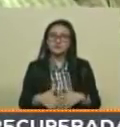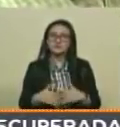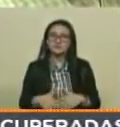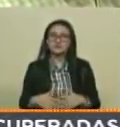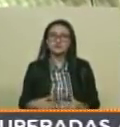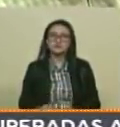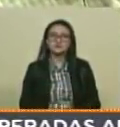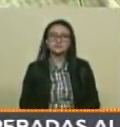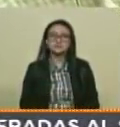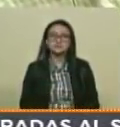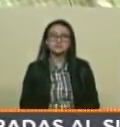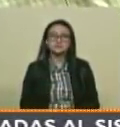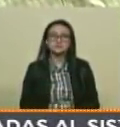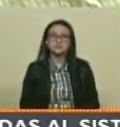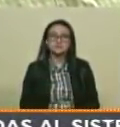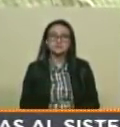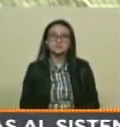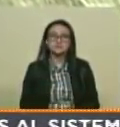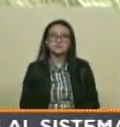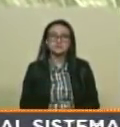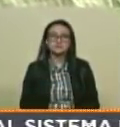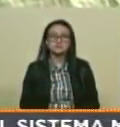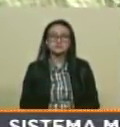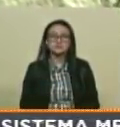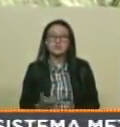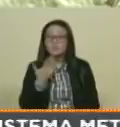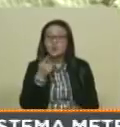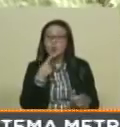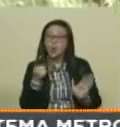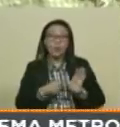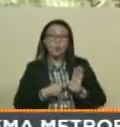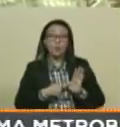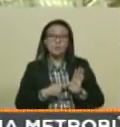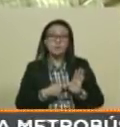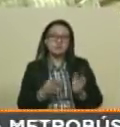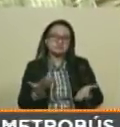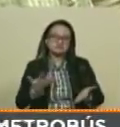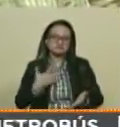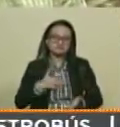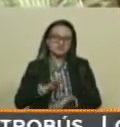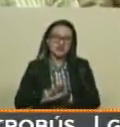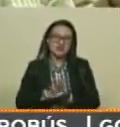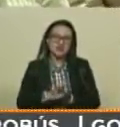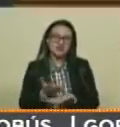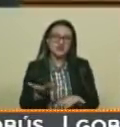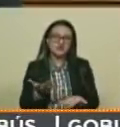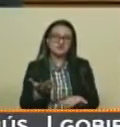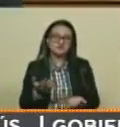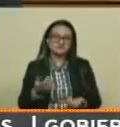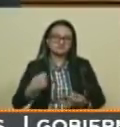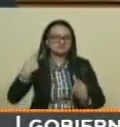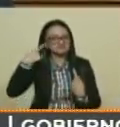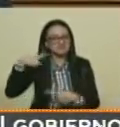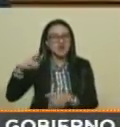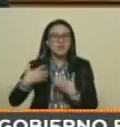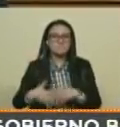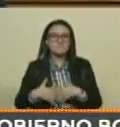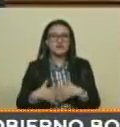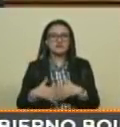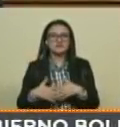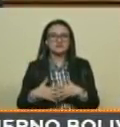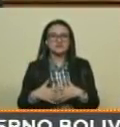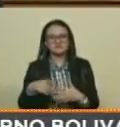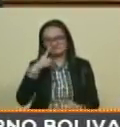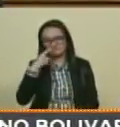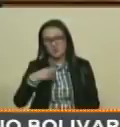Citgo. O sea, oye, si no cumplo con esto, tranquilo, no te preocupes, llévate Citgo. Eso no vale